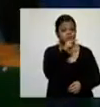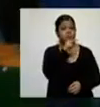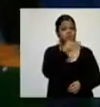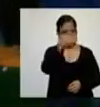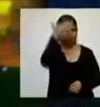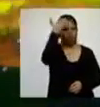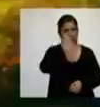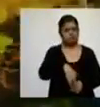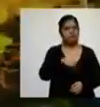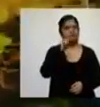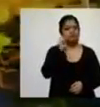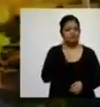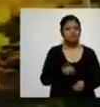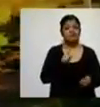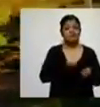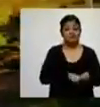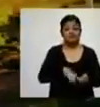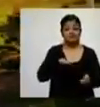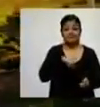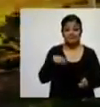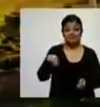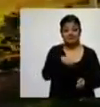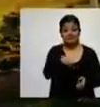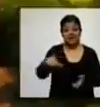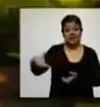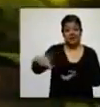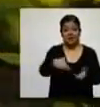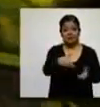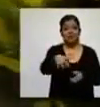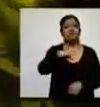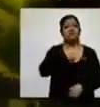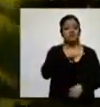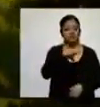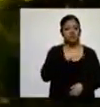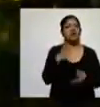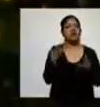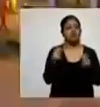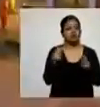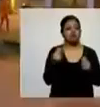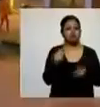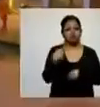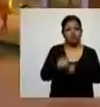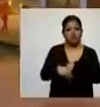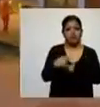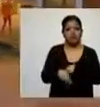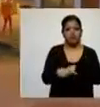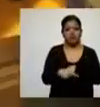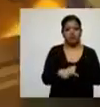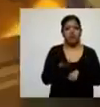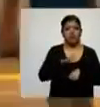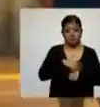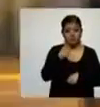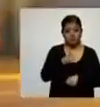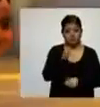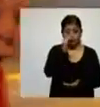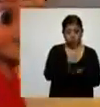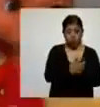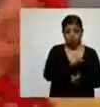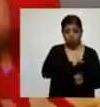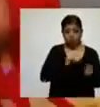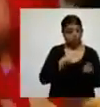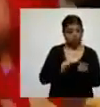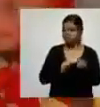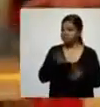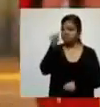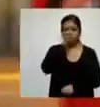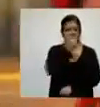sabían muy bien que en el camino a casa de su abuelita existían muchos peligros. Así que nunca los dejaban ir solos. Siempre